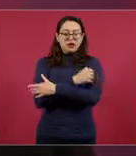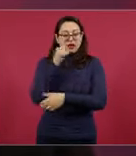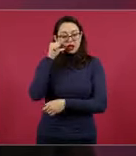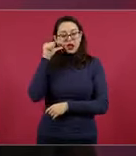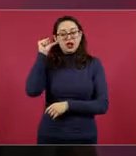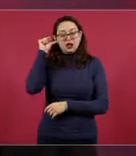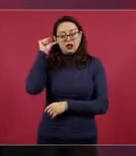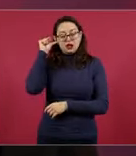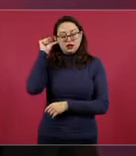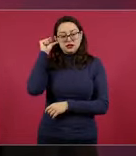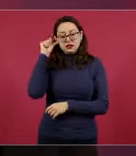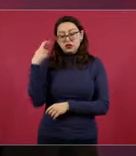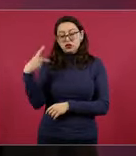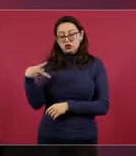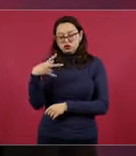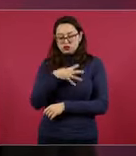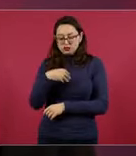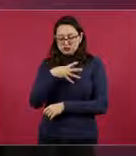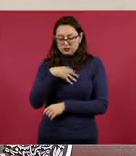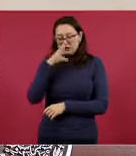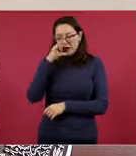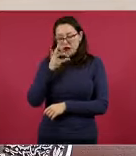perdió a su hijo, a César,